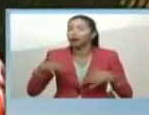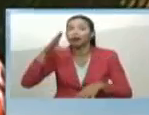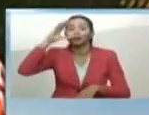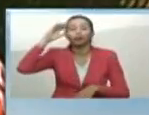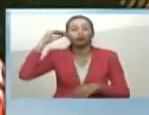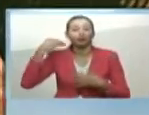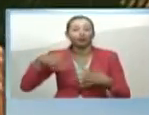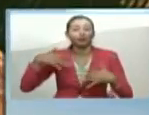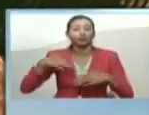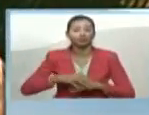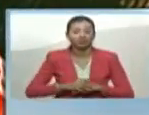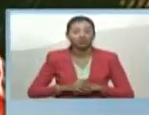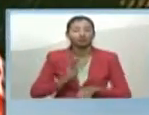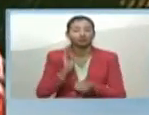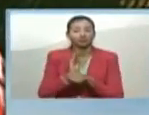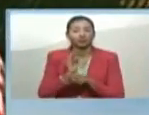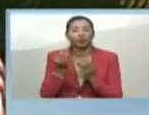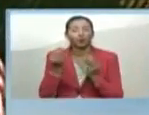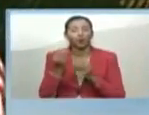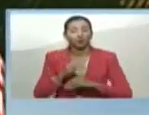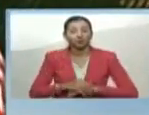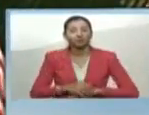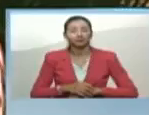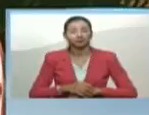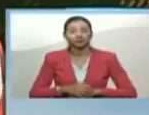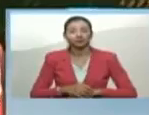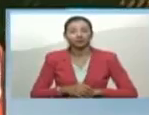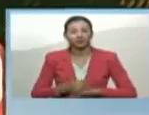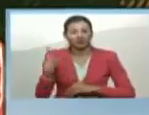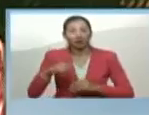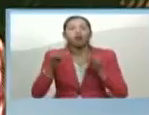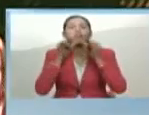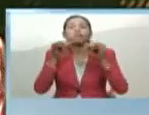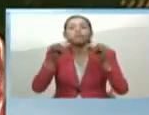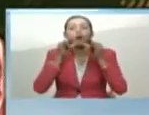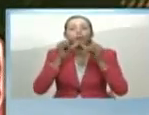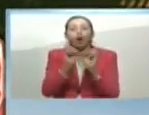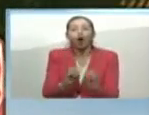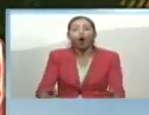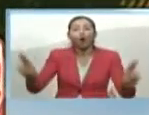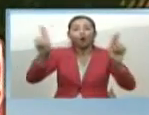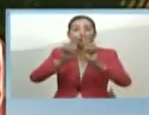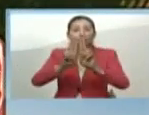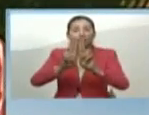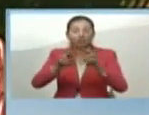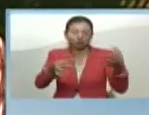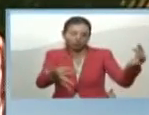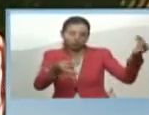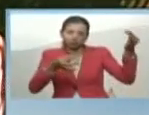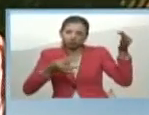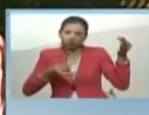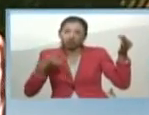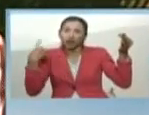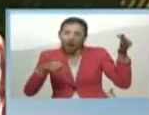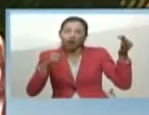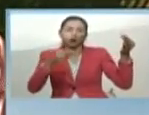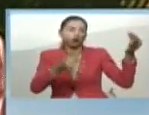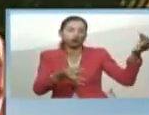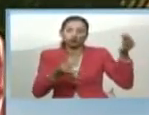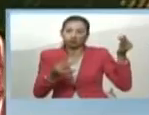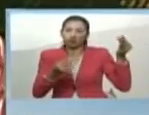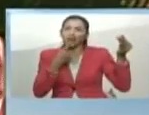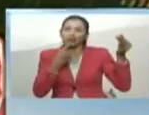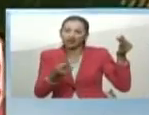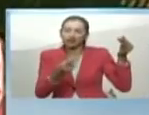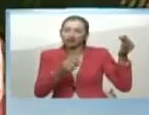miren como bueno Aquí yo tengo un informe de Naciones Unidas doctor escarrá tengo el